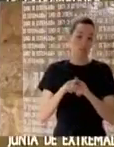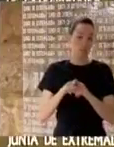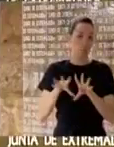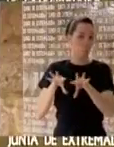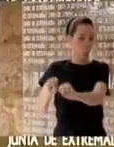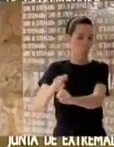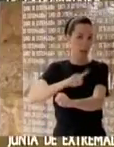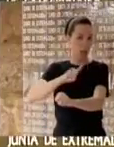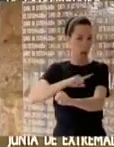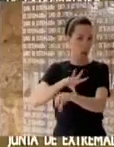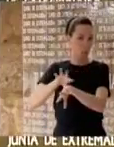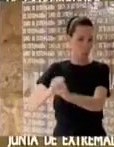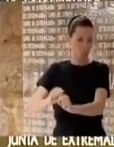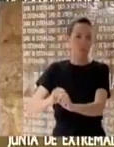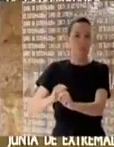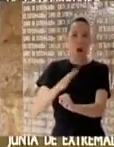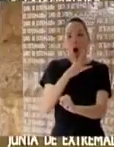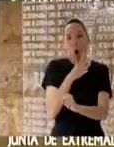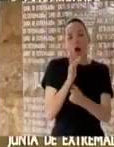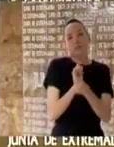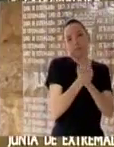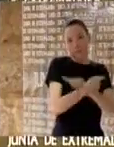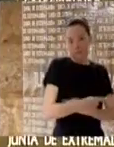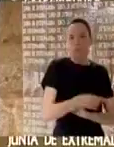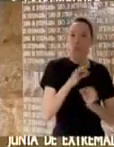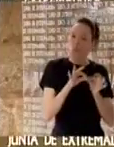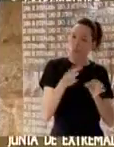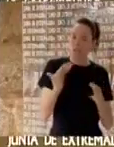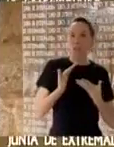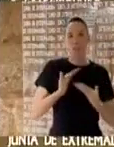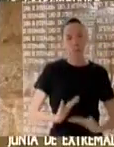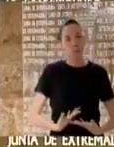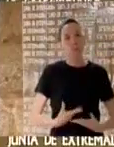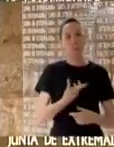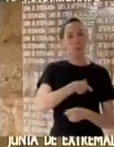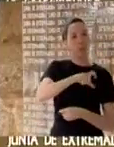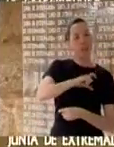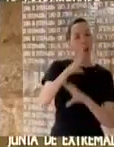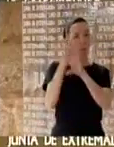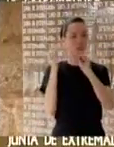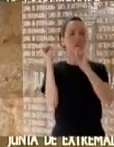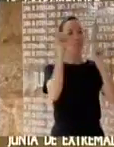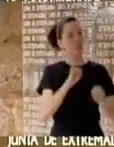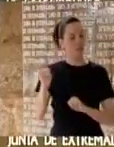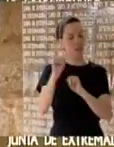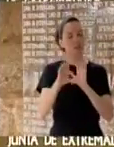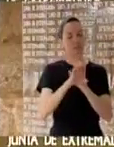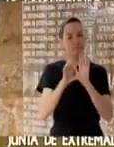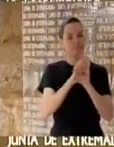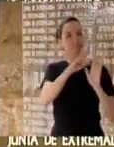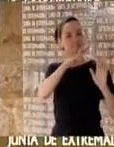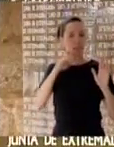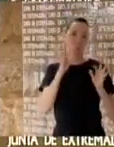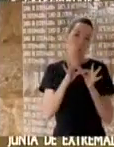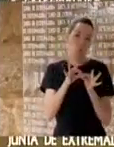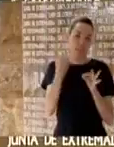tenemos unos cuerpos y fuerzas de seguridad del Estado democráticas que defienden el orden constitucional, pero la tipificación que